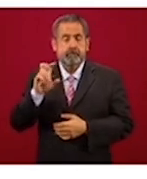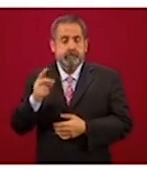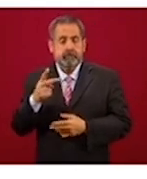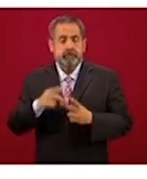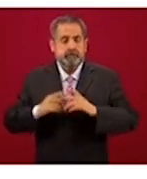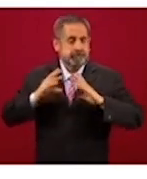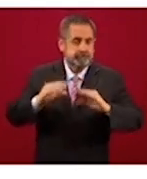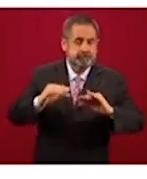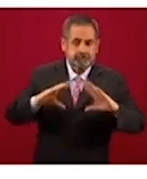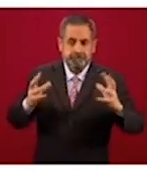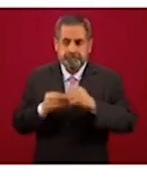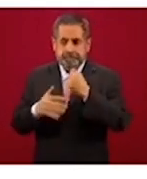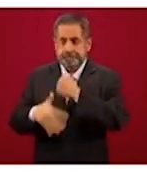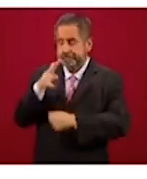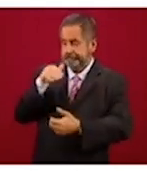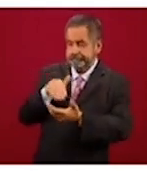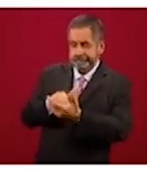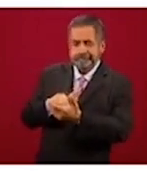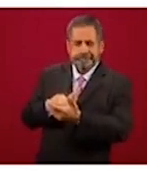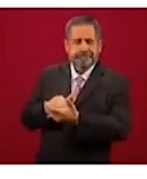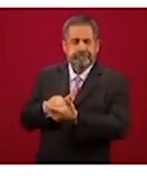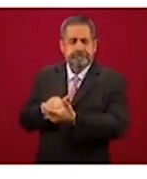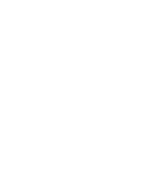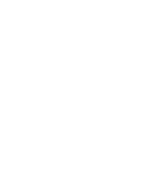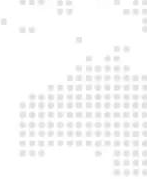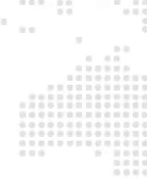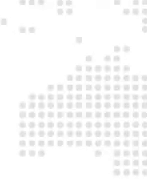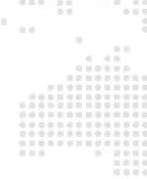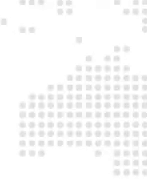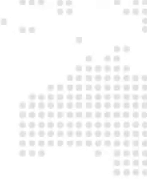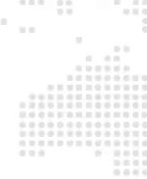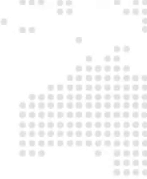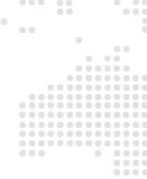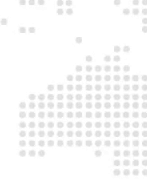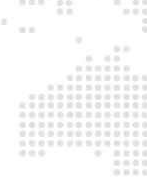75 para el plan total de 18 mil 106